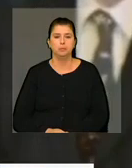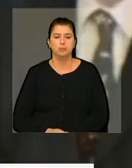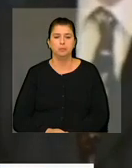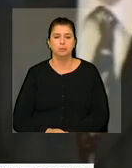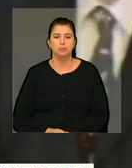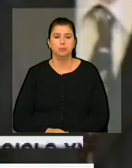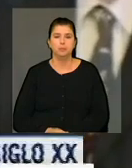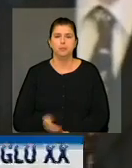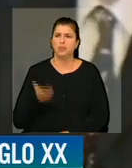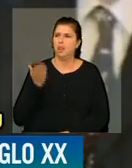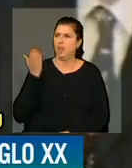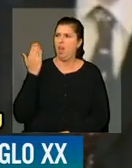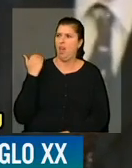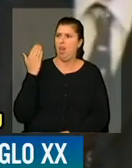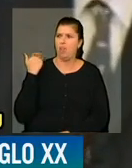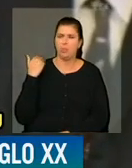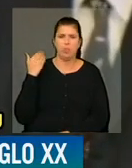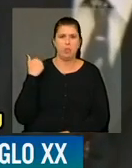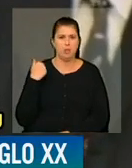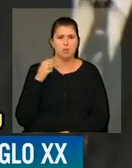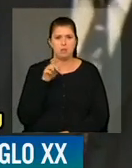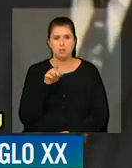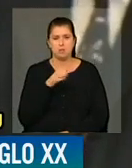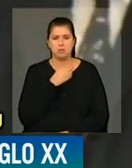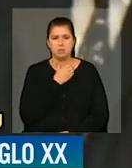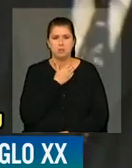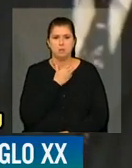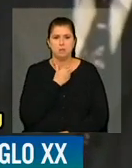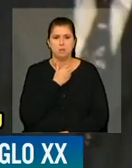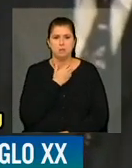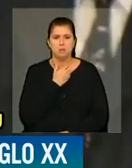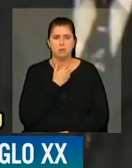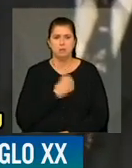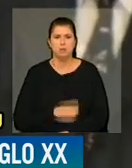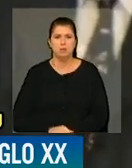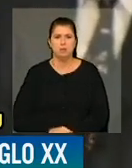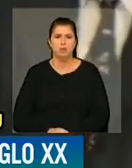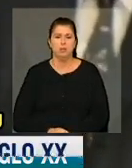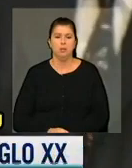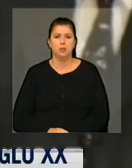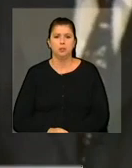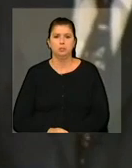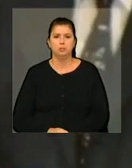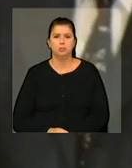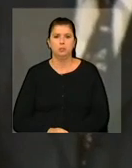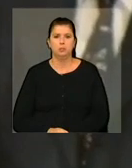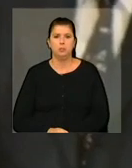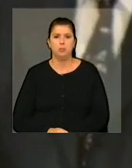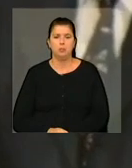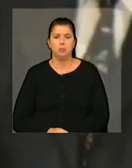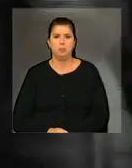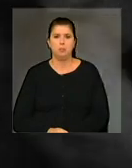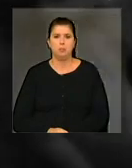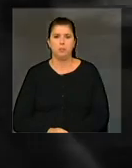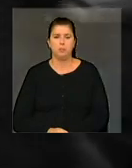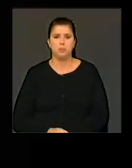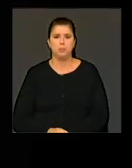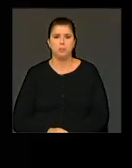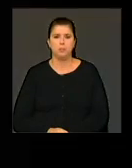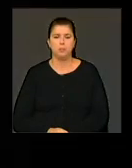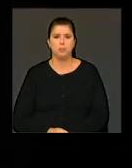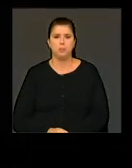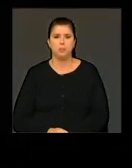Mucho antes de esto, America's public enemy number one in the United States is drug abuse. Esto.